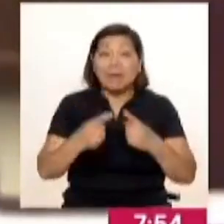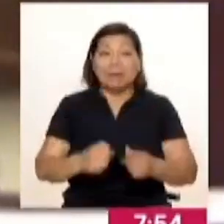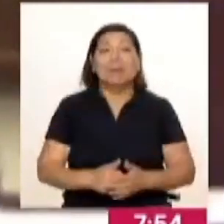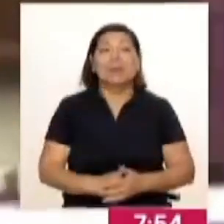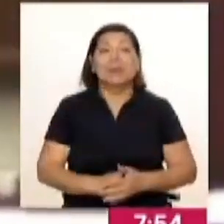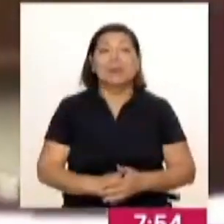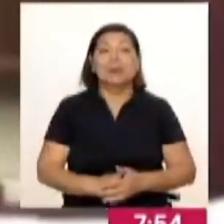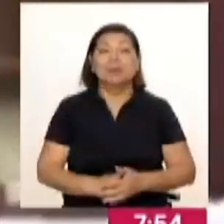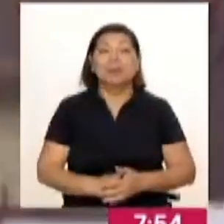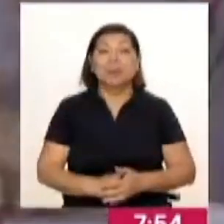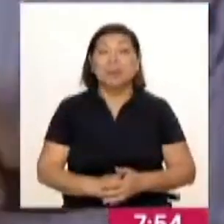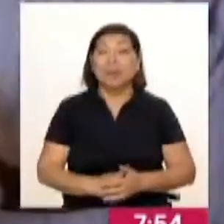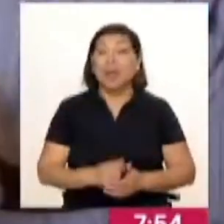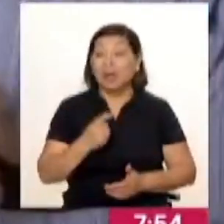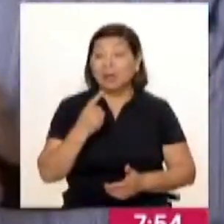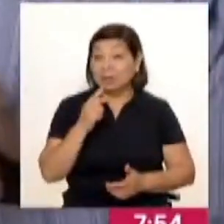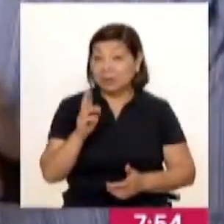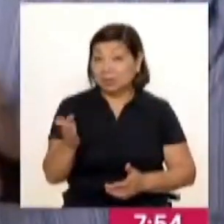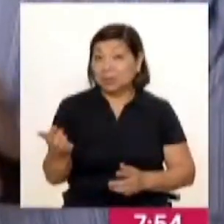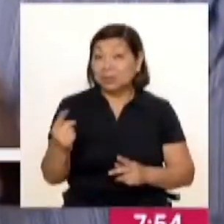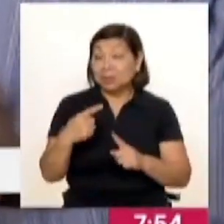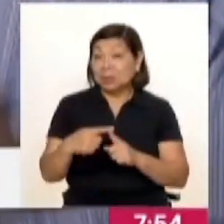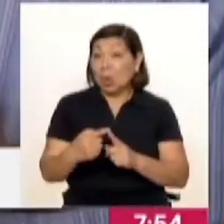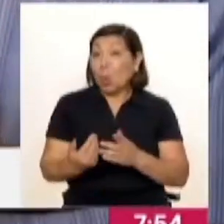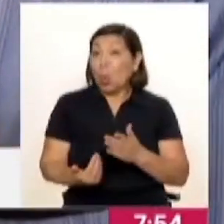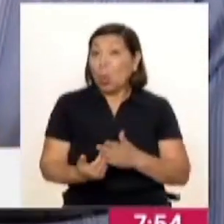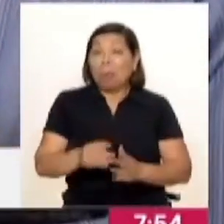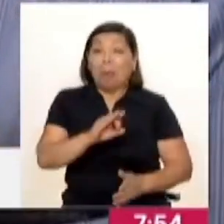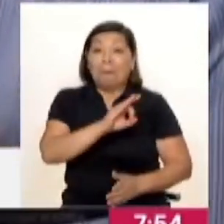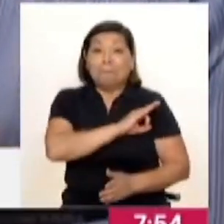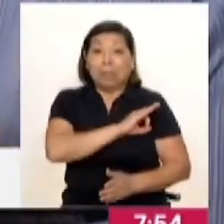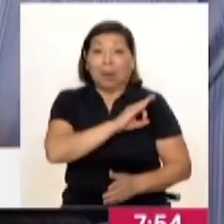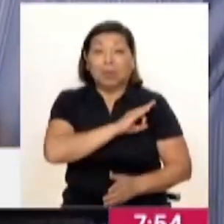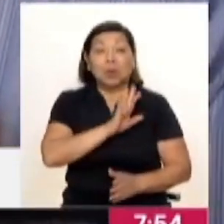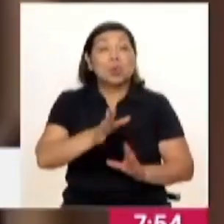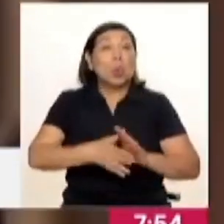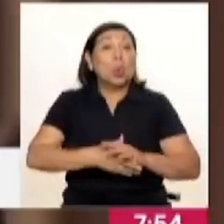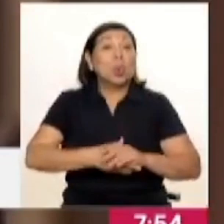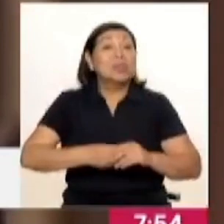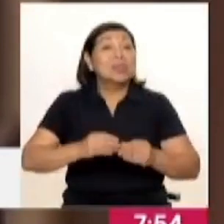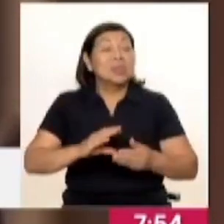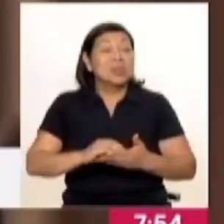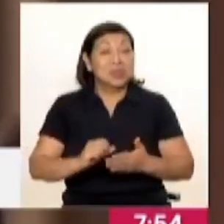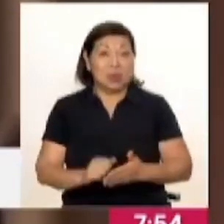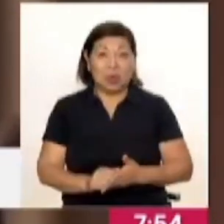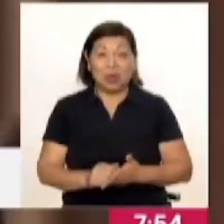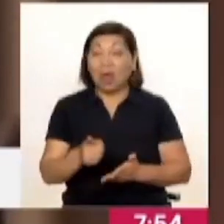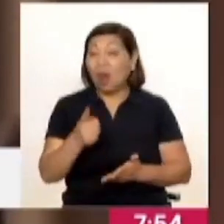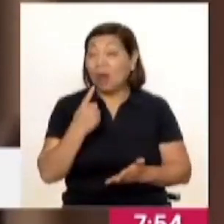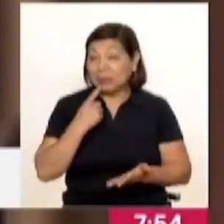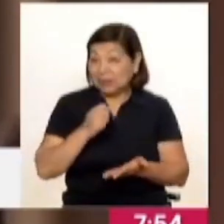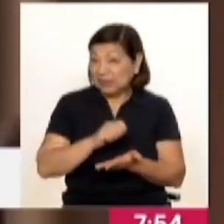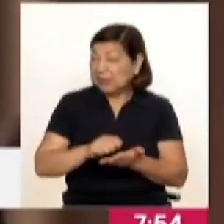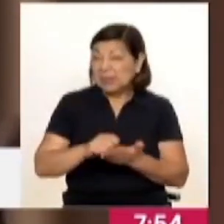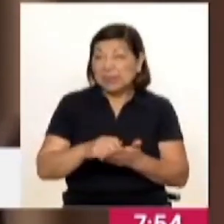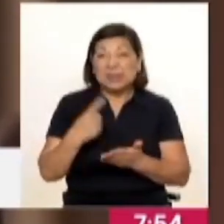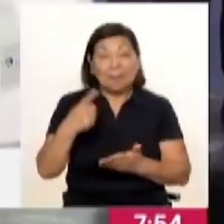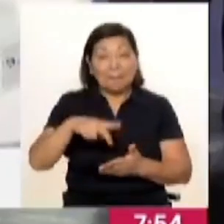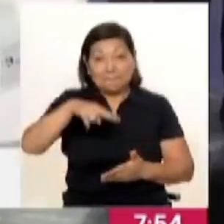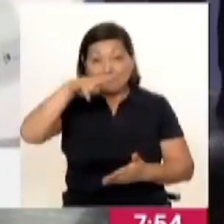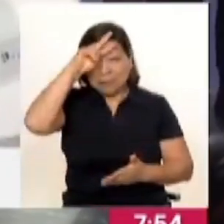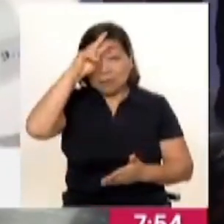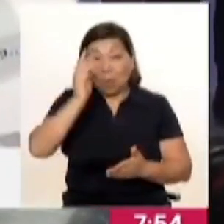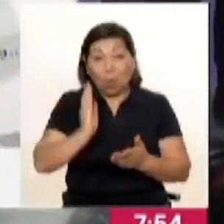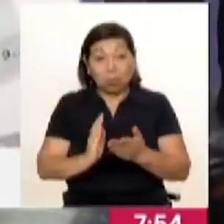este 9 de febrero Mario Vargas llosa sumará un nuevo galardón a su largo historial de logros el Nobel de literatura será el primer peruano